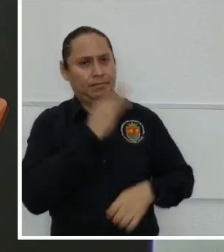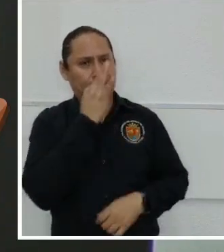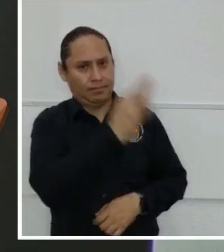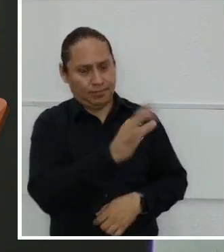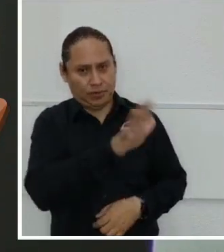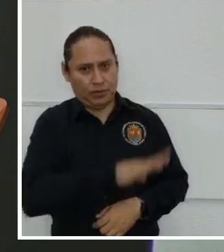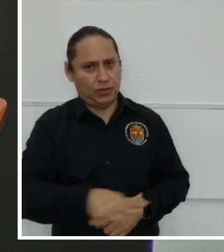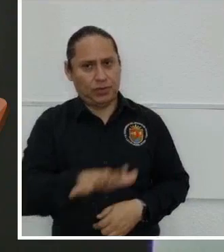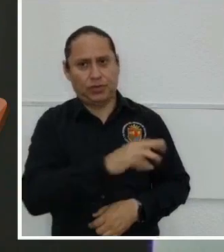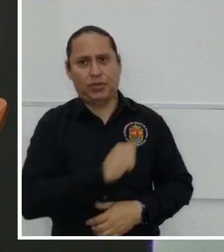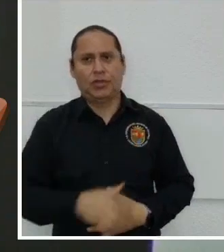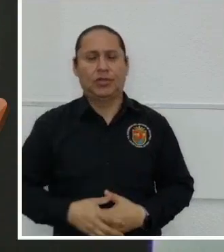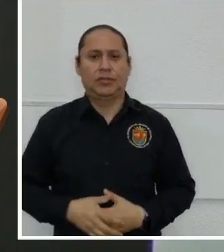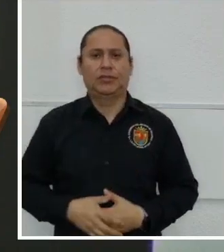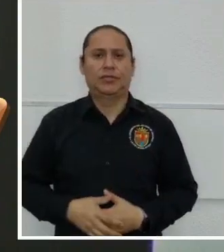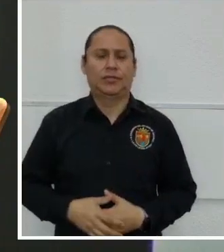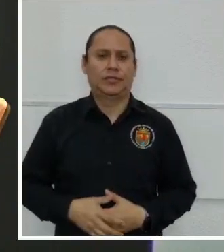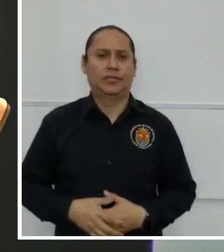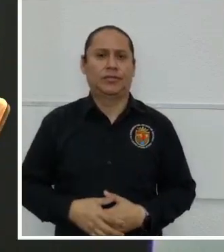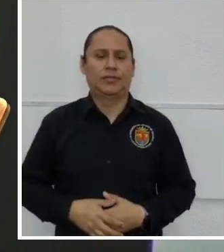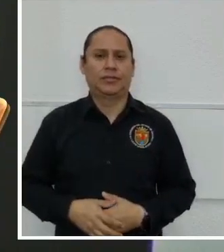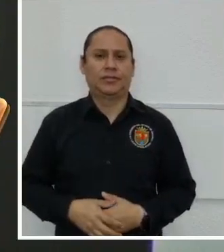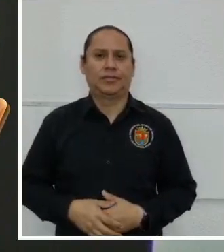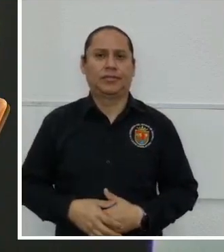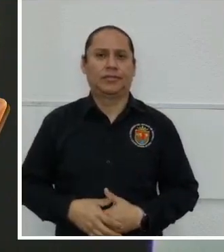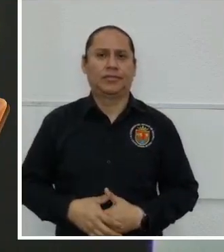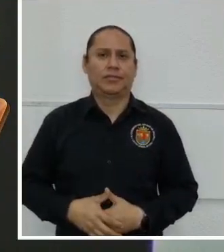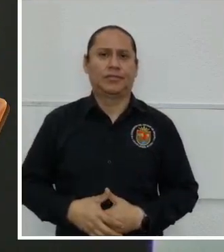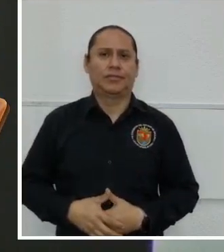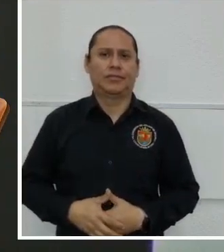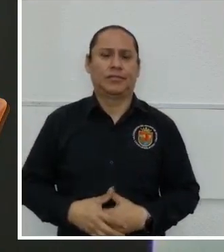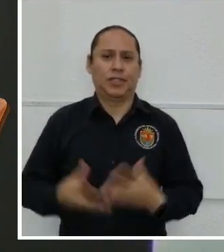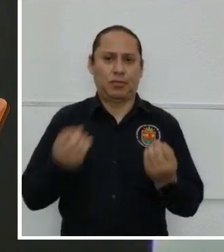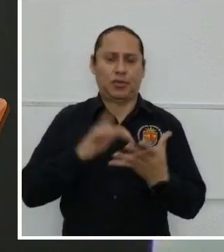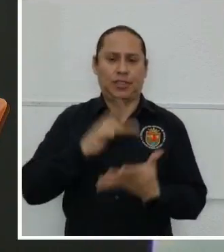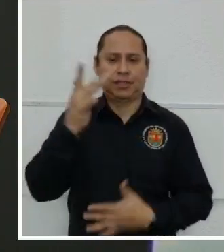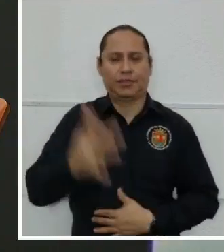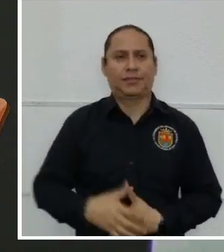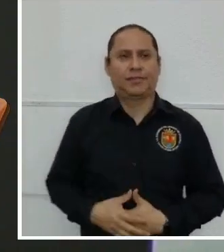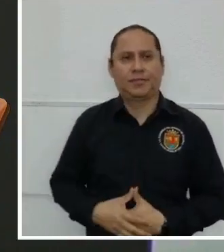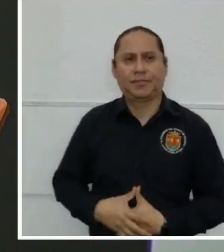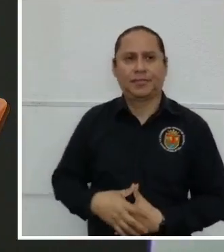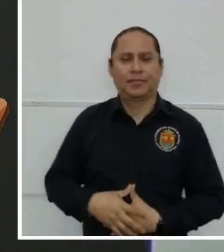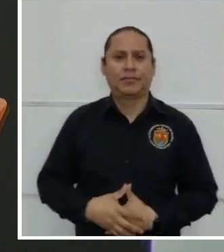para todos, ¿no? Porque todos estamos involucrados, ¿sí? Es cuanto.